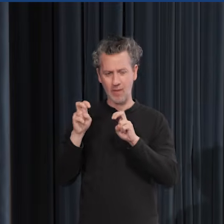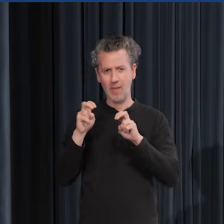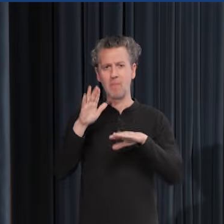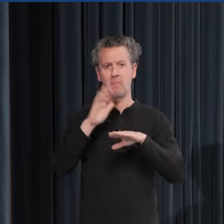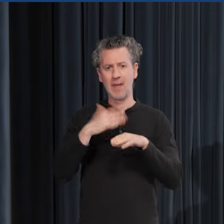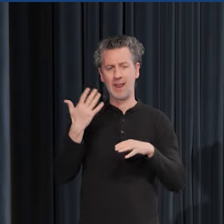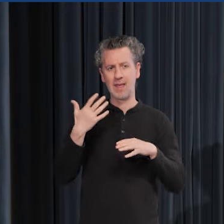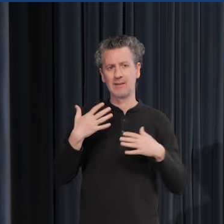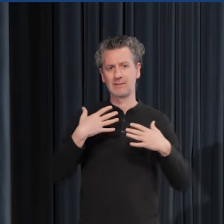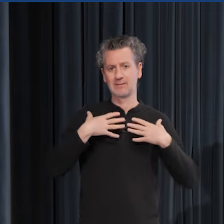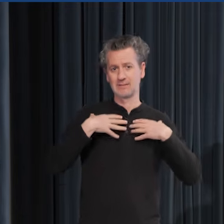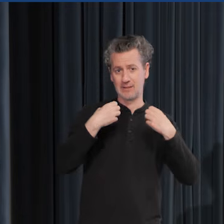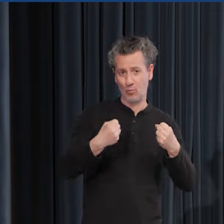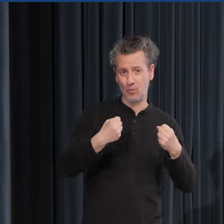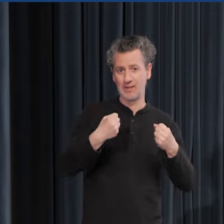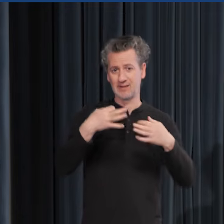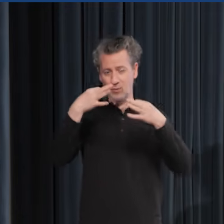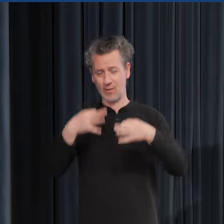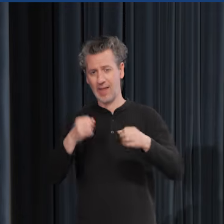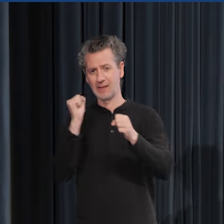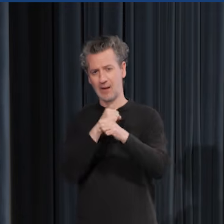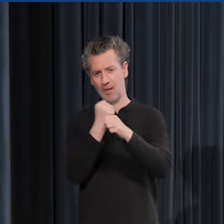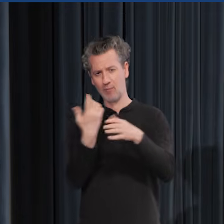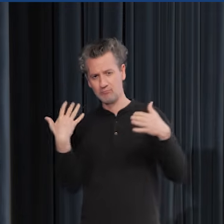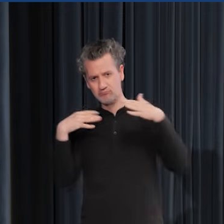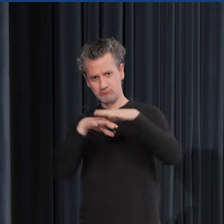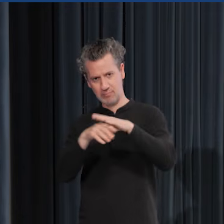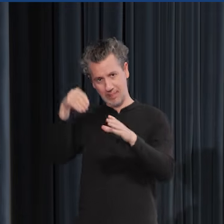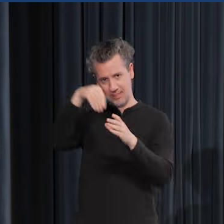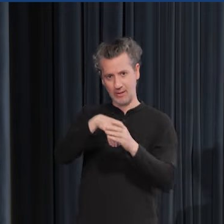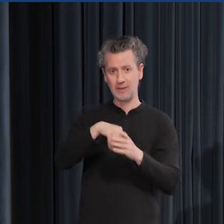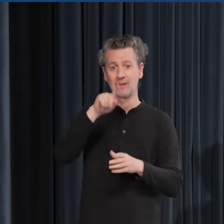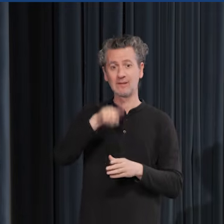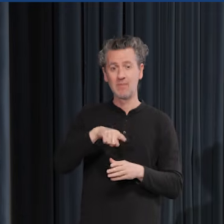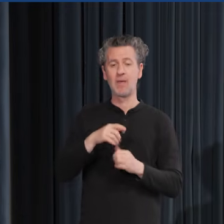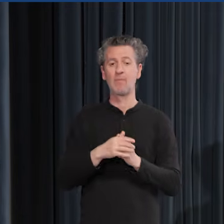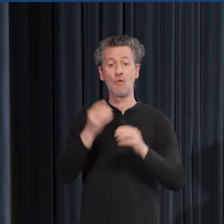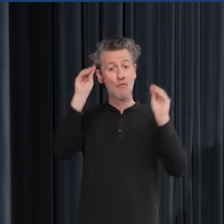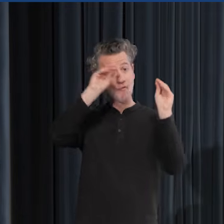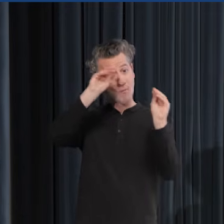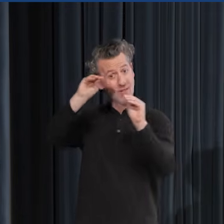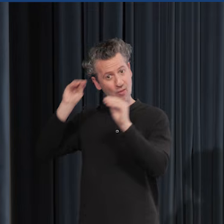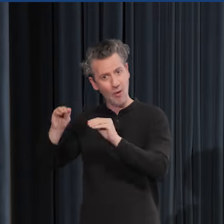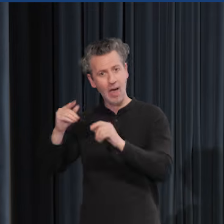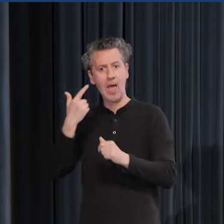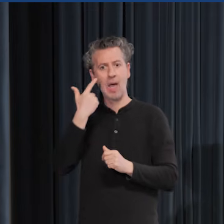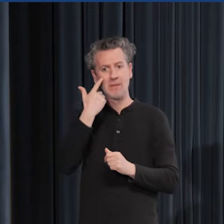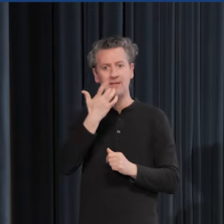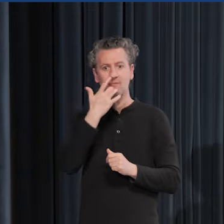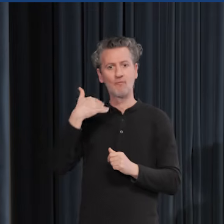la seguridad y la salud en el trabajo, y cómo podemos, a través del impulso de la formación, lograr